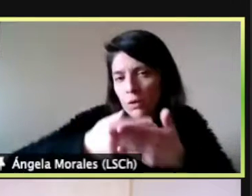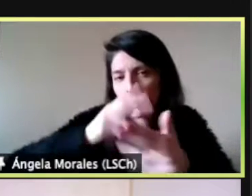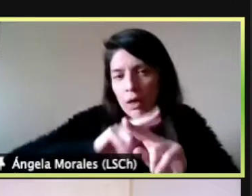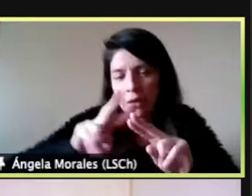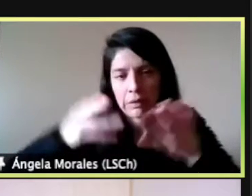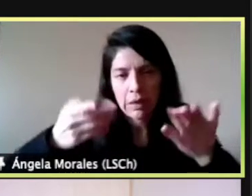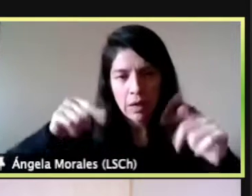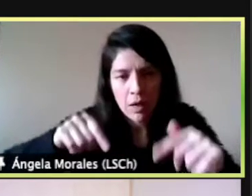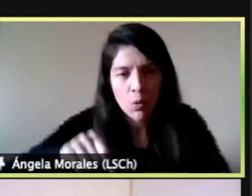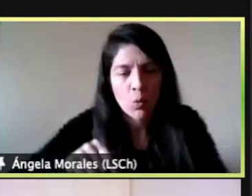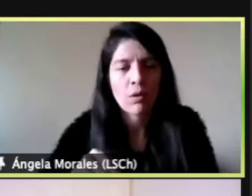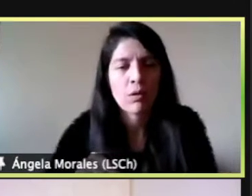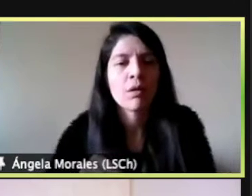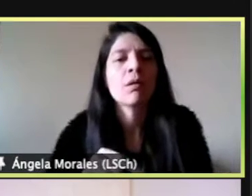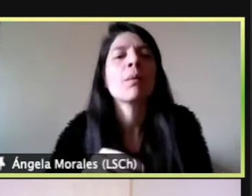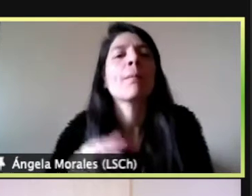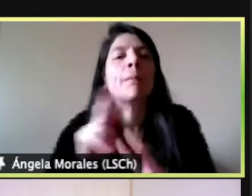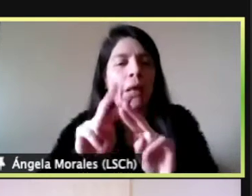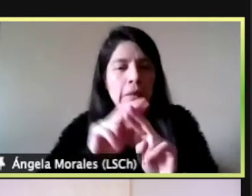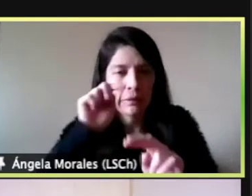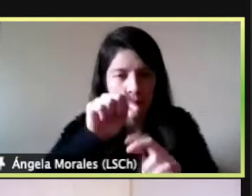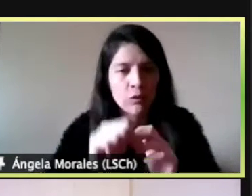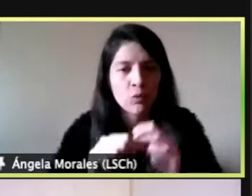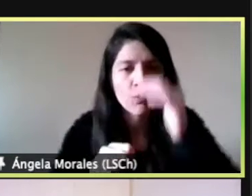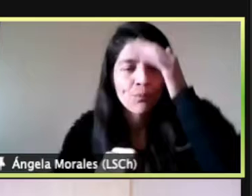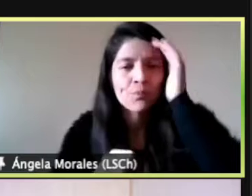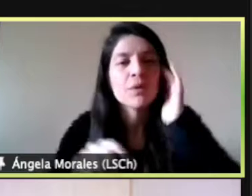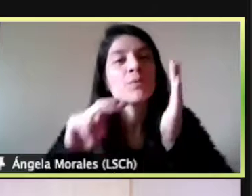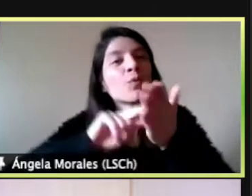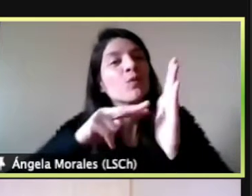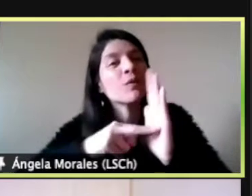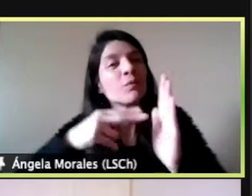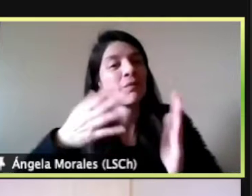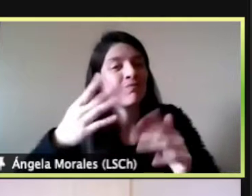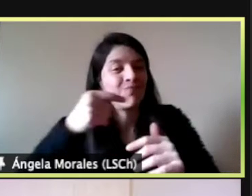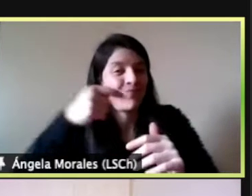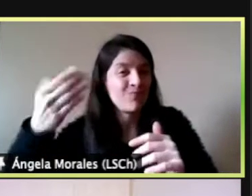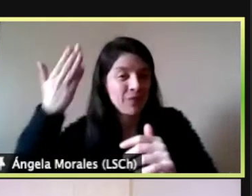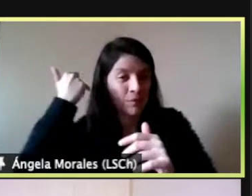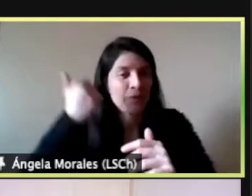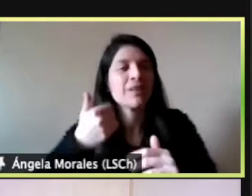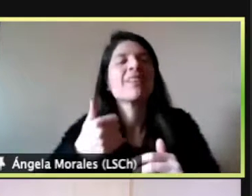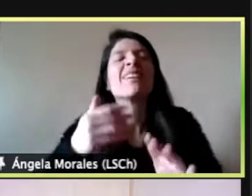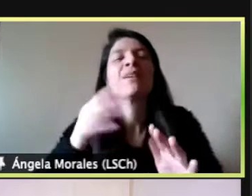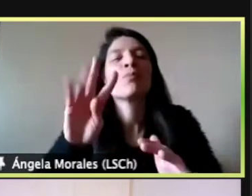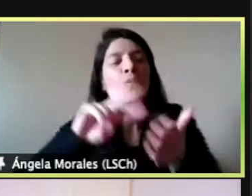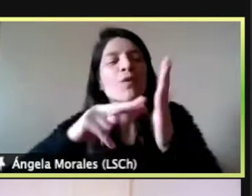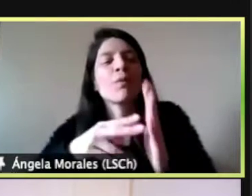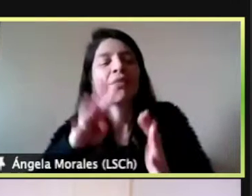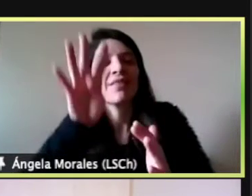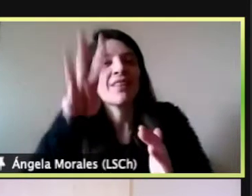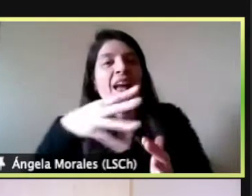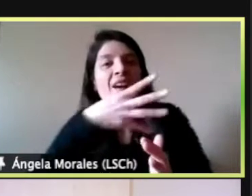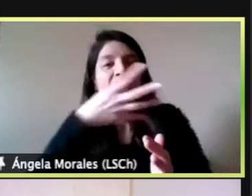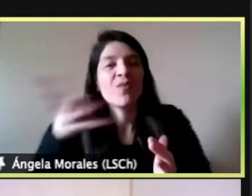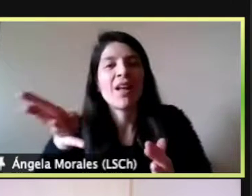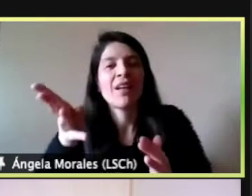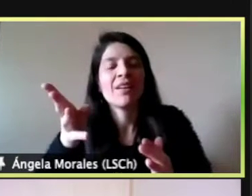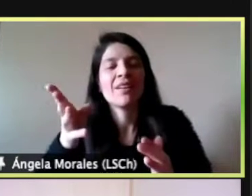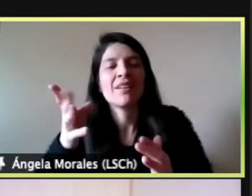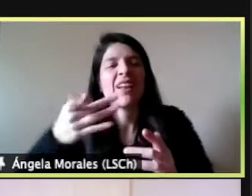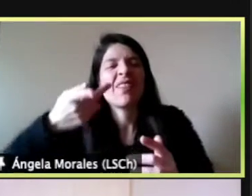resolver esto. El problema que tenía la vez pasada es que la tabla estaba al revés. Yo tenía esta parte de avances, la